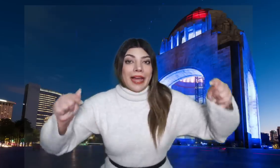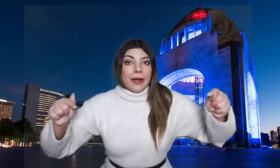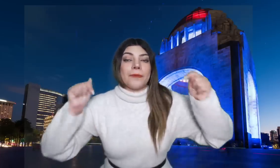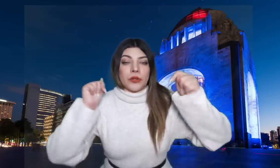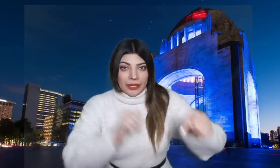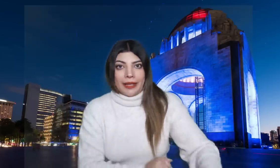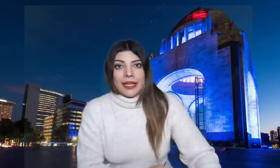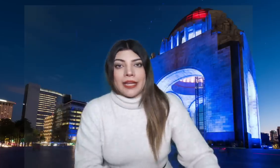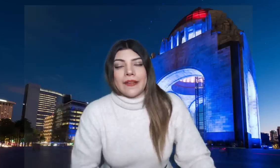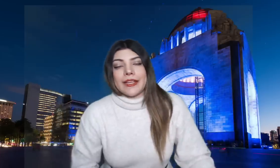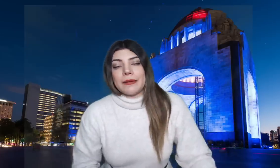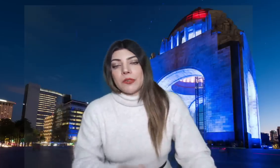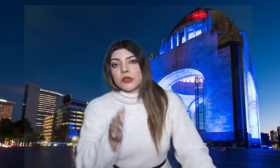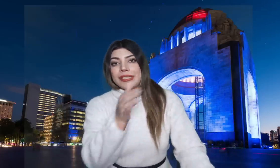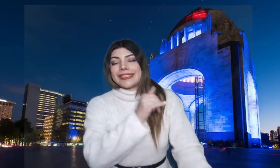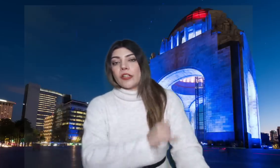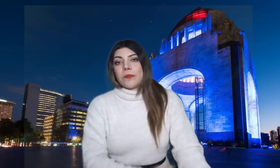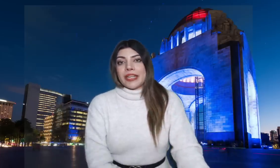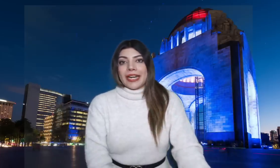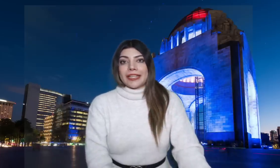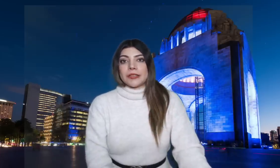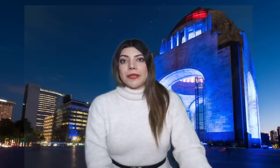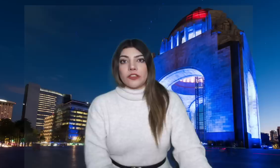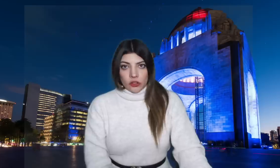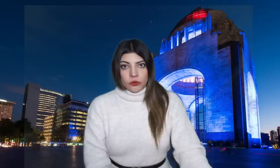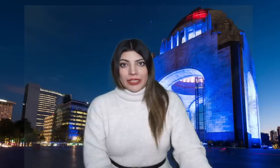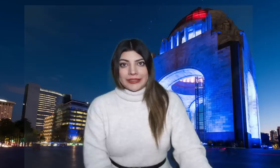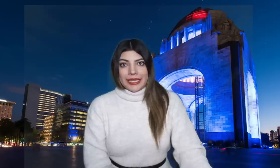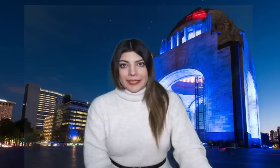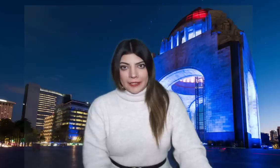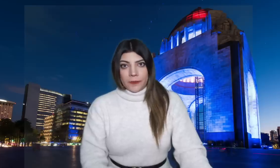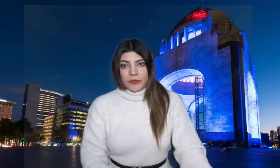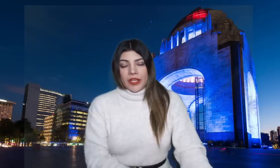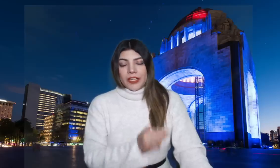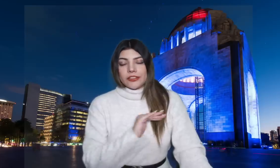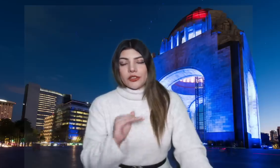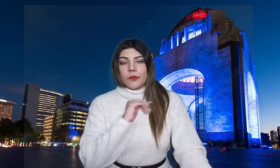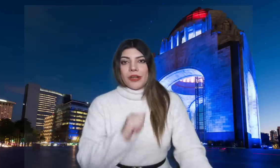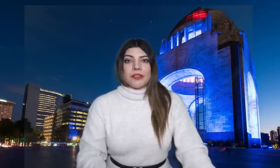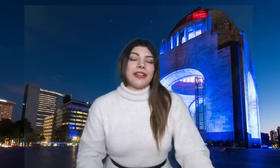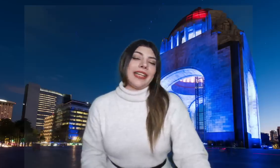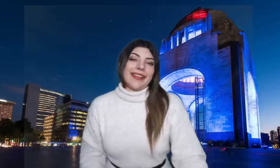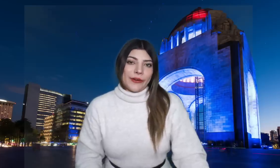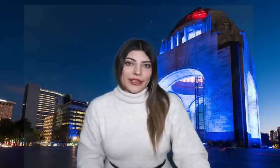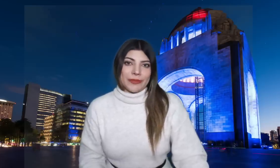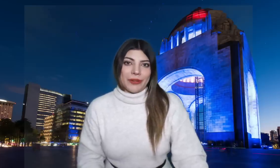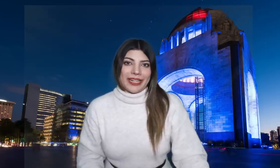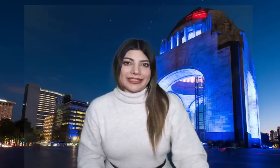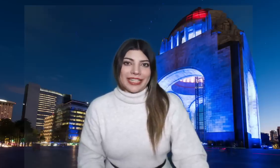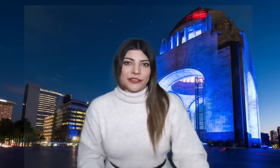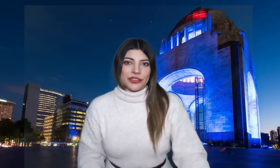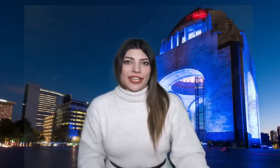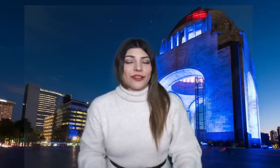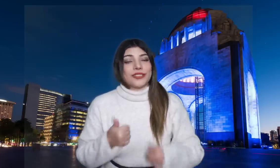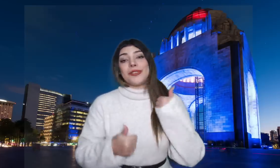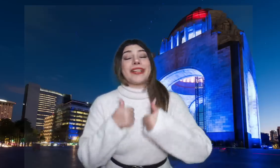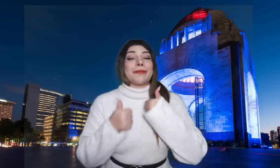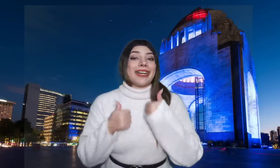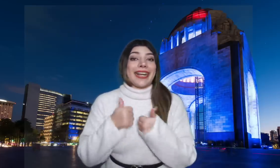transformación va. Porque va. Díganme, amigos, ustedes qué opinan al respecto, los voy a estar leyendo. Esto es todo por el video del día de hoy, espero que les haya